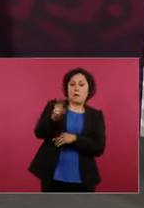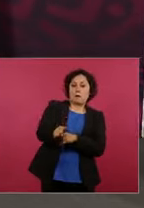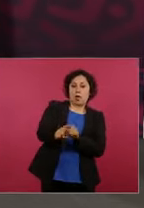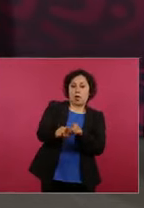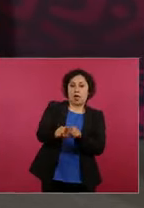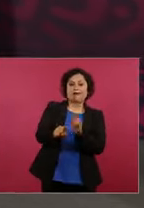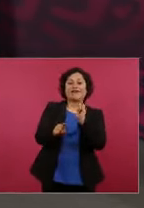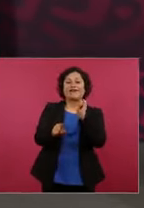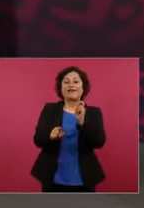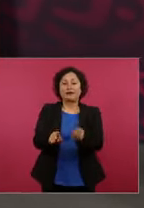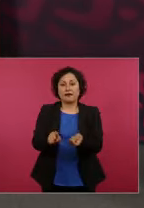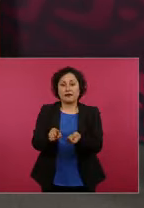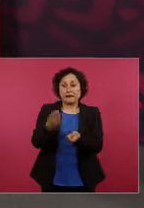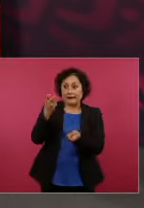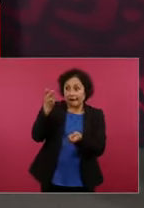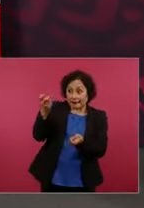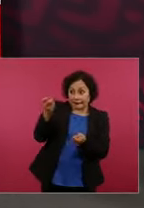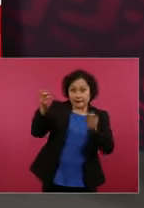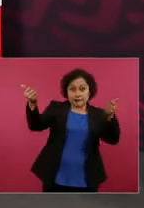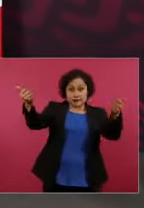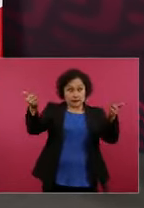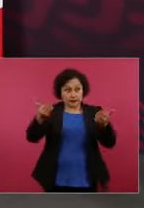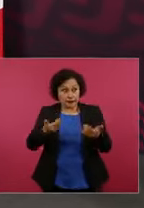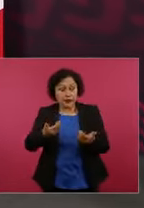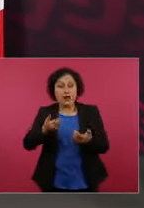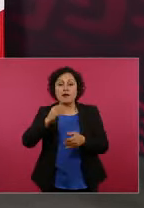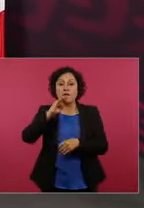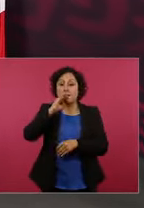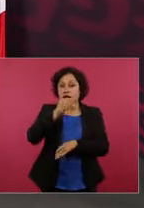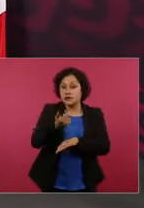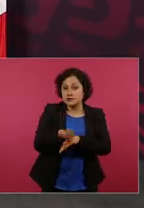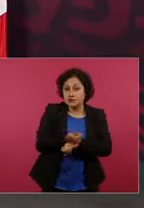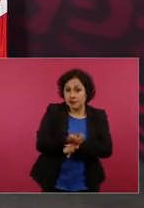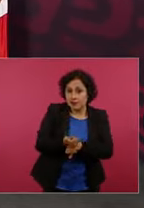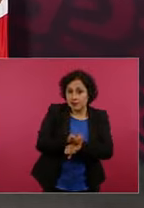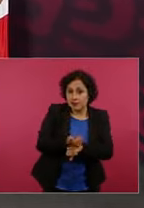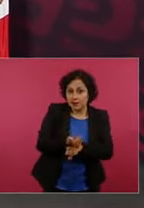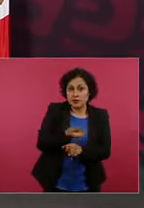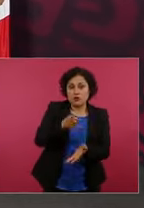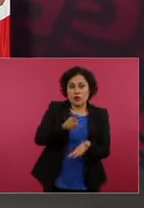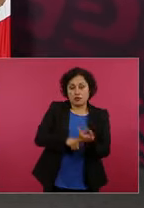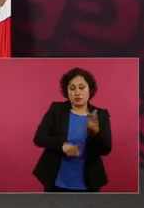maíz amarillo, maíz transgénico,